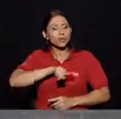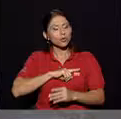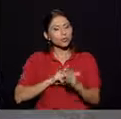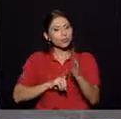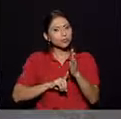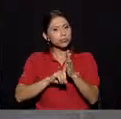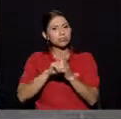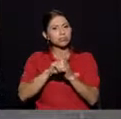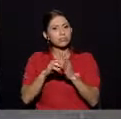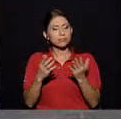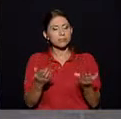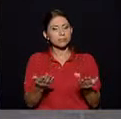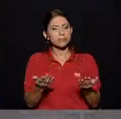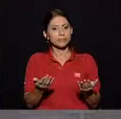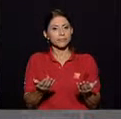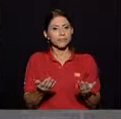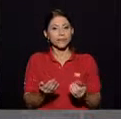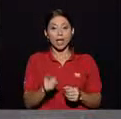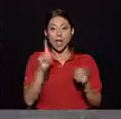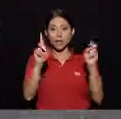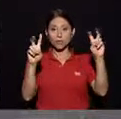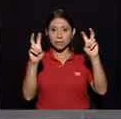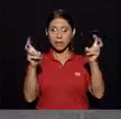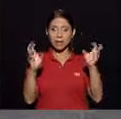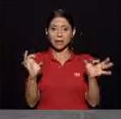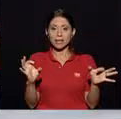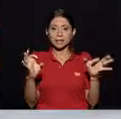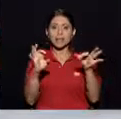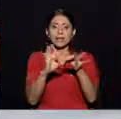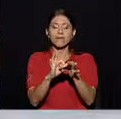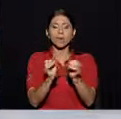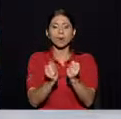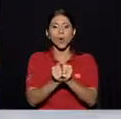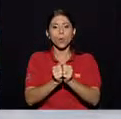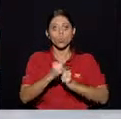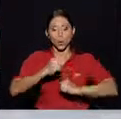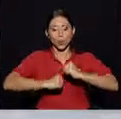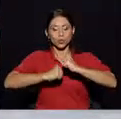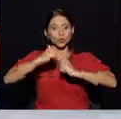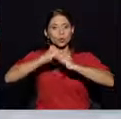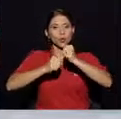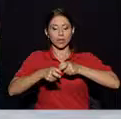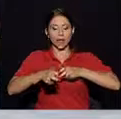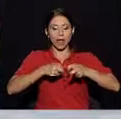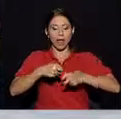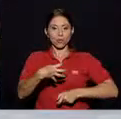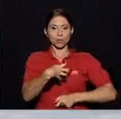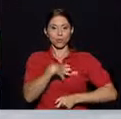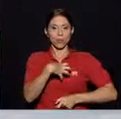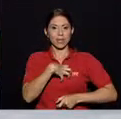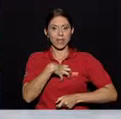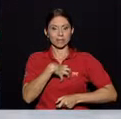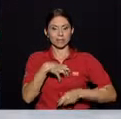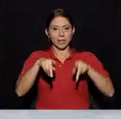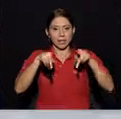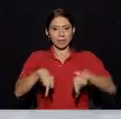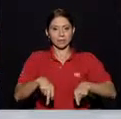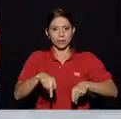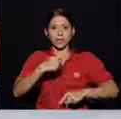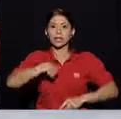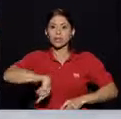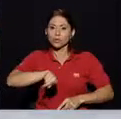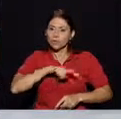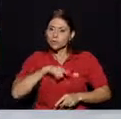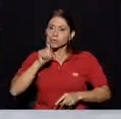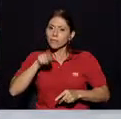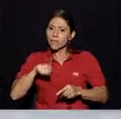desarrollarnos? Hay un tema que tiene que ver con la construcción de la autonomía de la persona, ¿verdad? Que deberíamos de